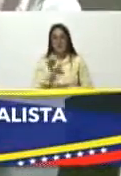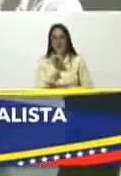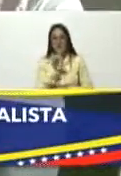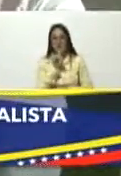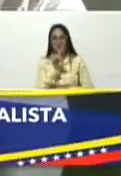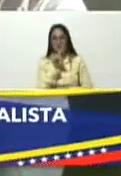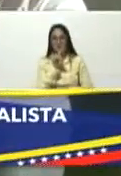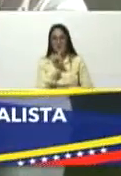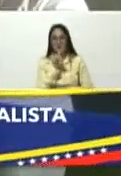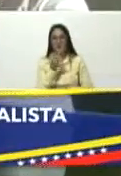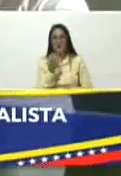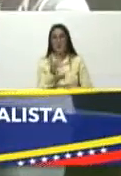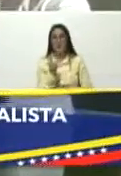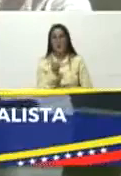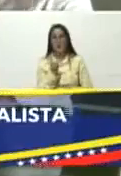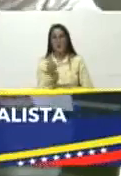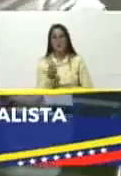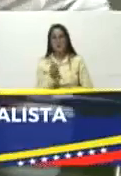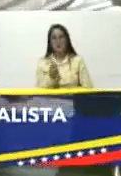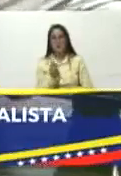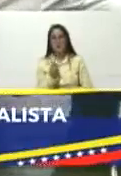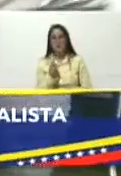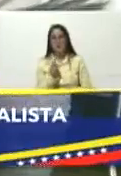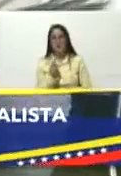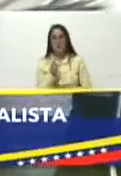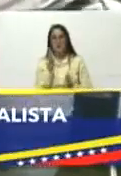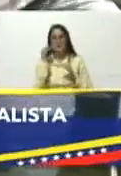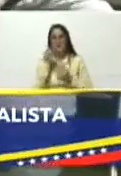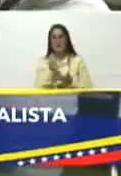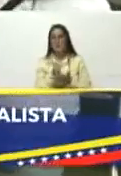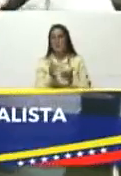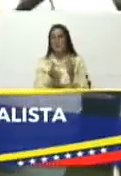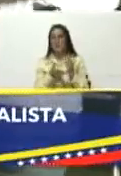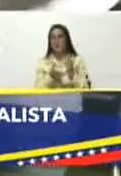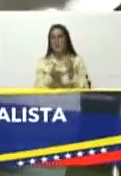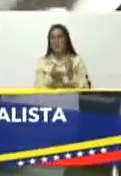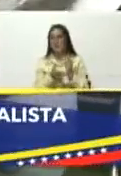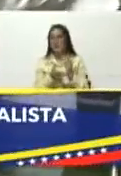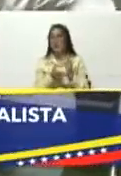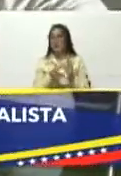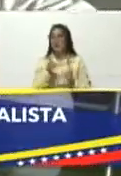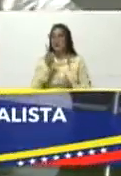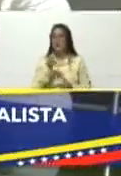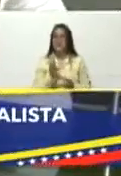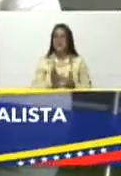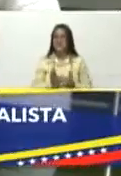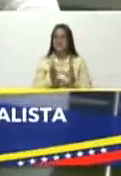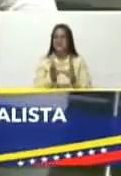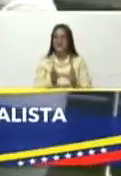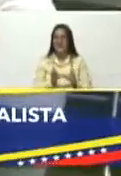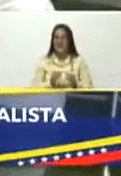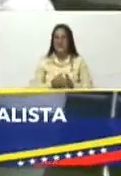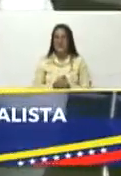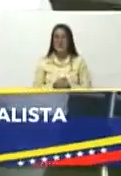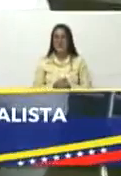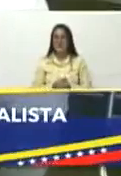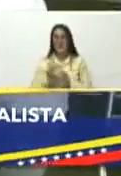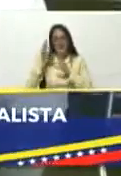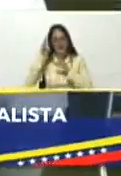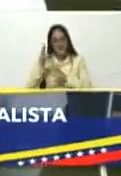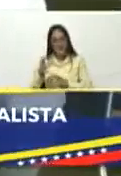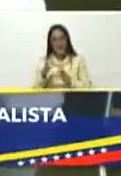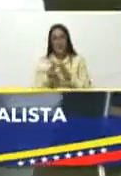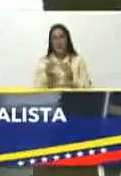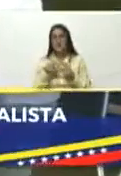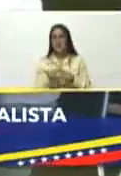informar que no es solamente la atención con la ayuda técnica, es su certificado, su reconocimiento, son todos